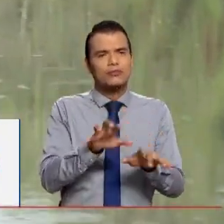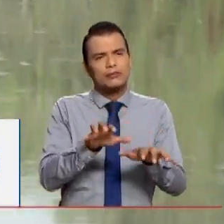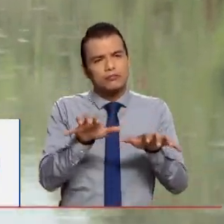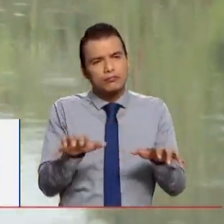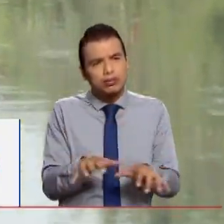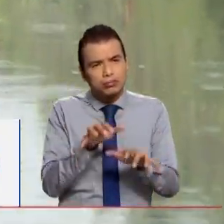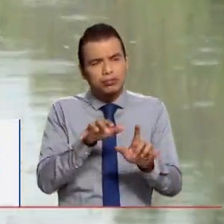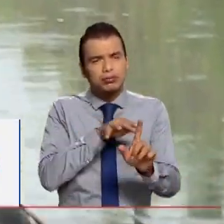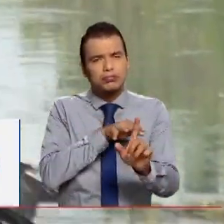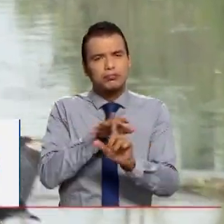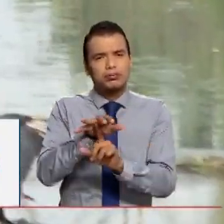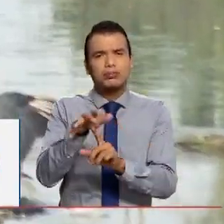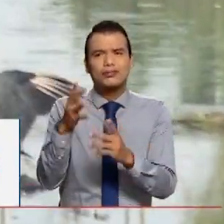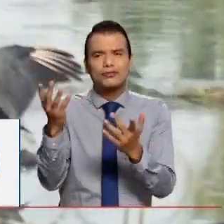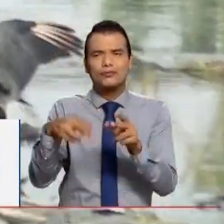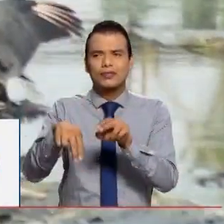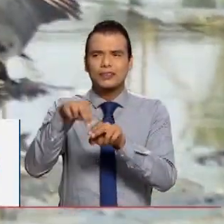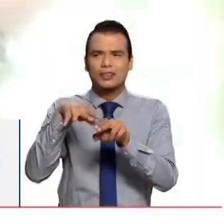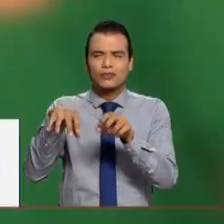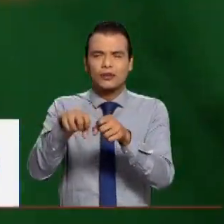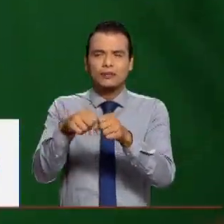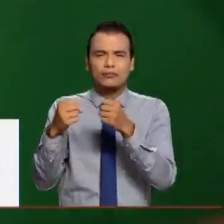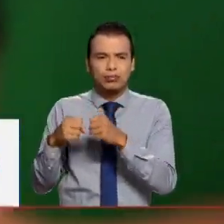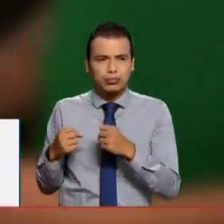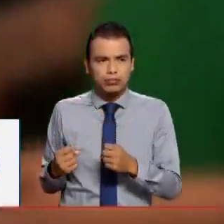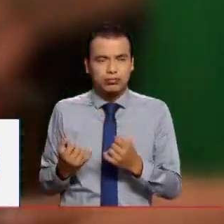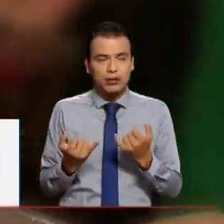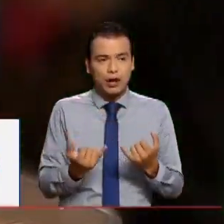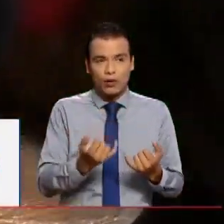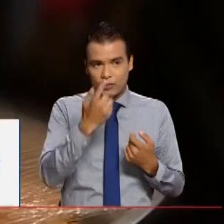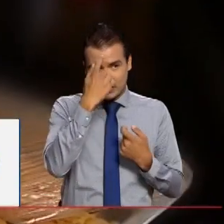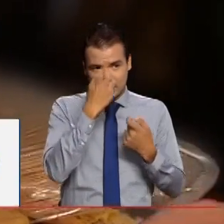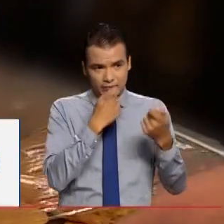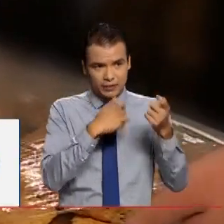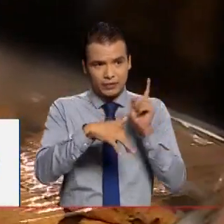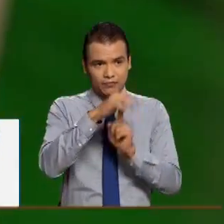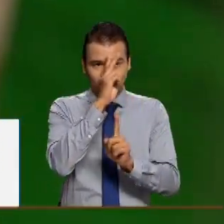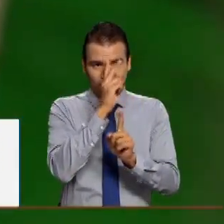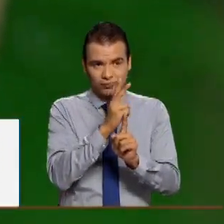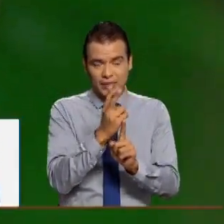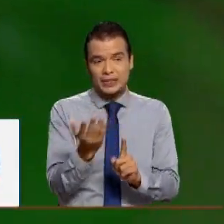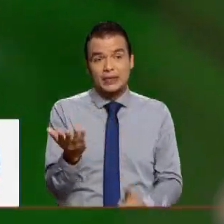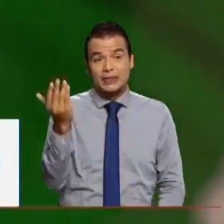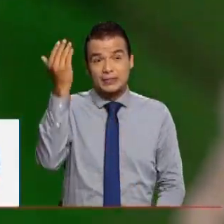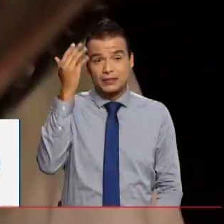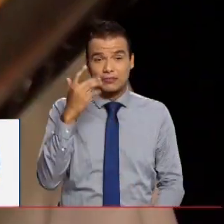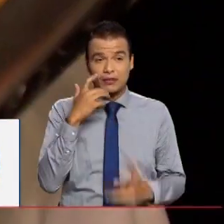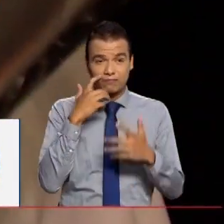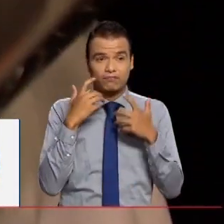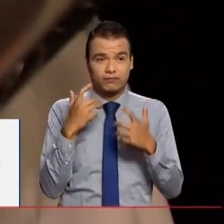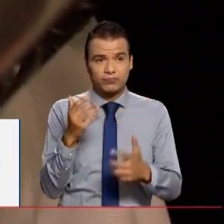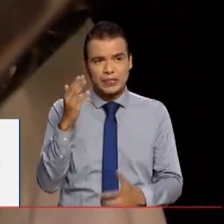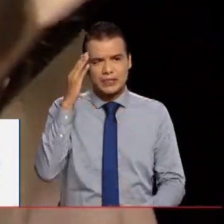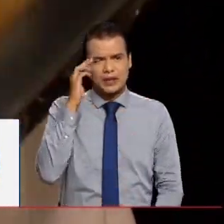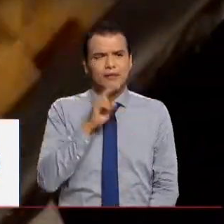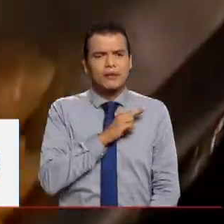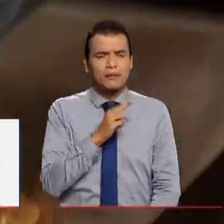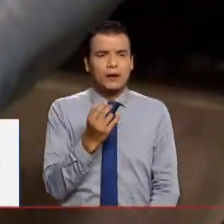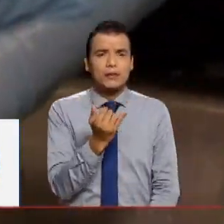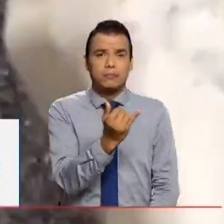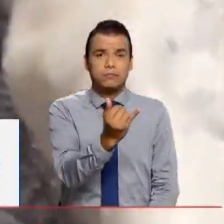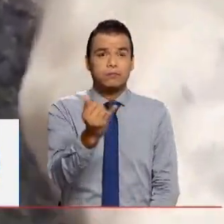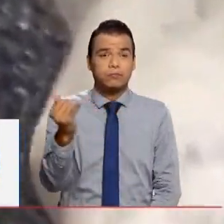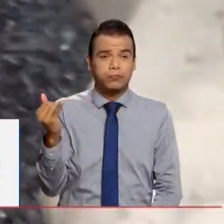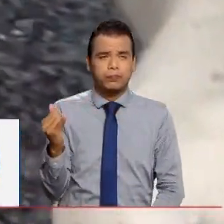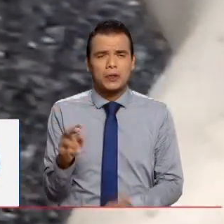disminuyendo sus recursos iniciativas como estas cobran mayor relevancia es importante notar que el valle de cauca cuenta con una economía